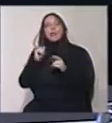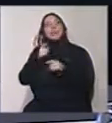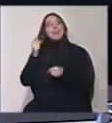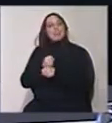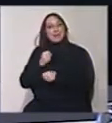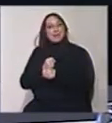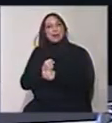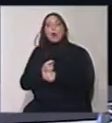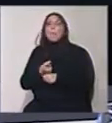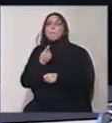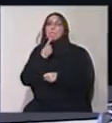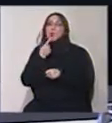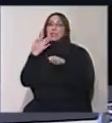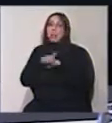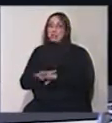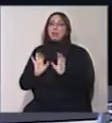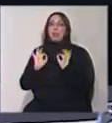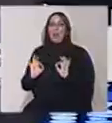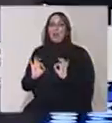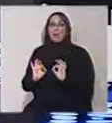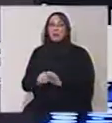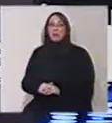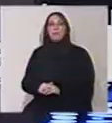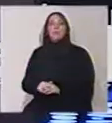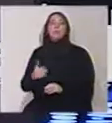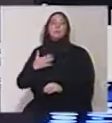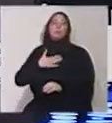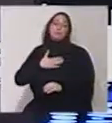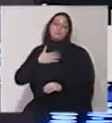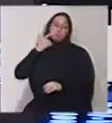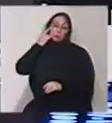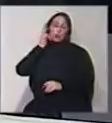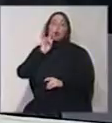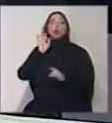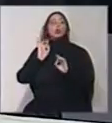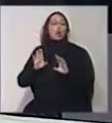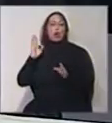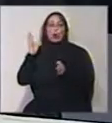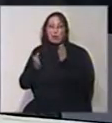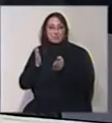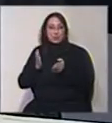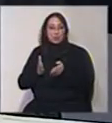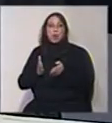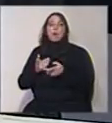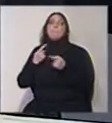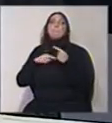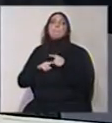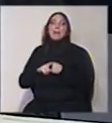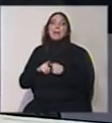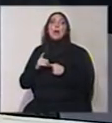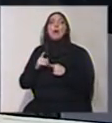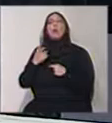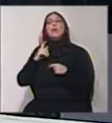pero son políticas integrales. Yo creo que no es solo represión, pero también creo que cuando la violencia